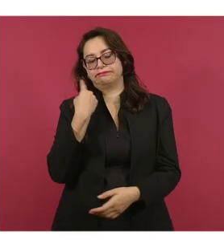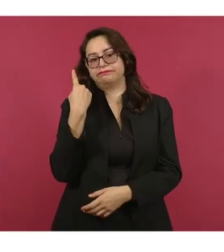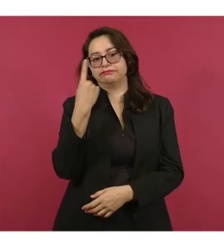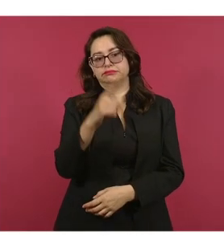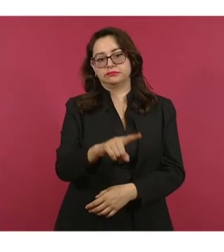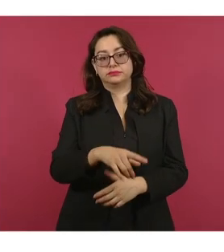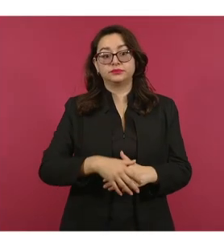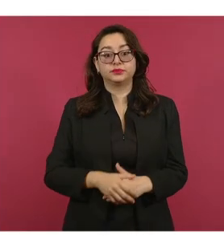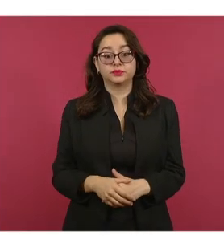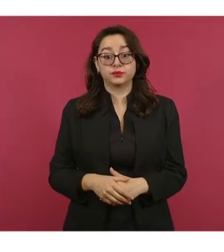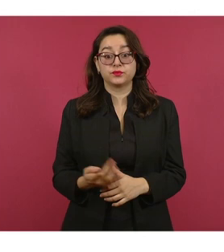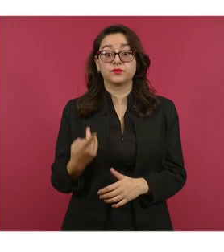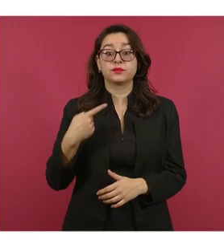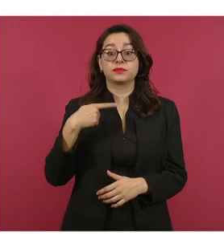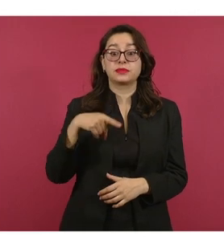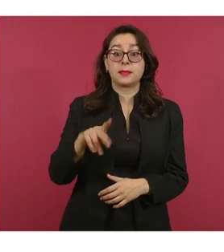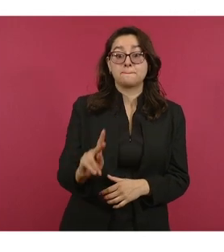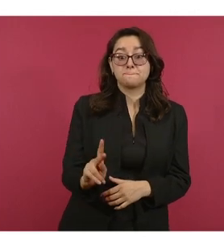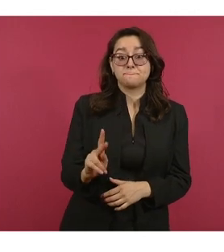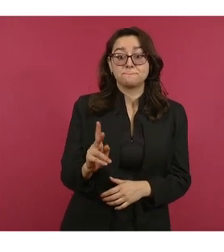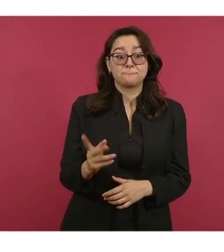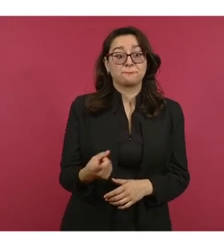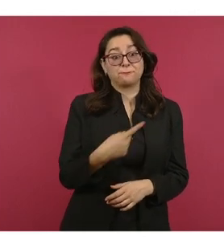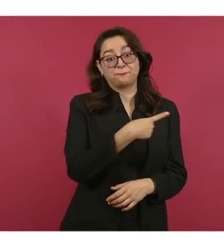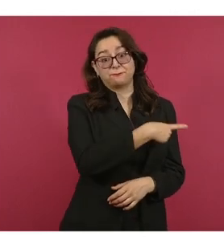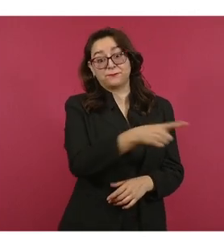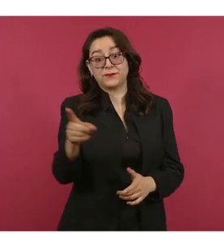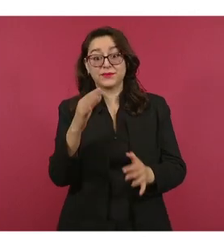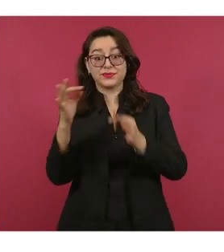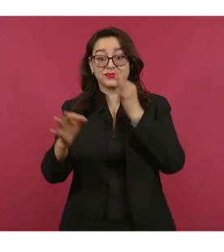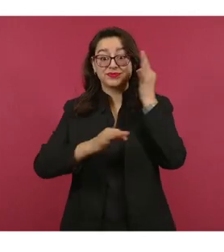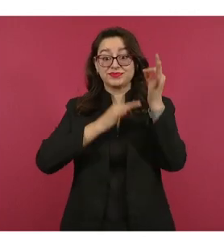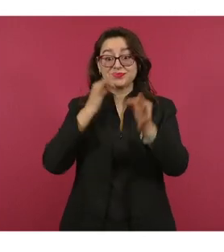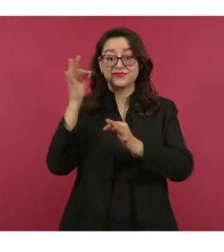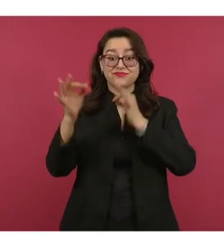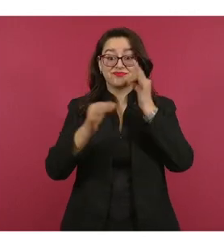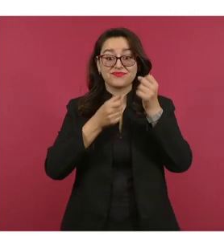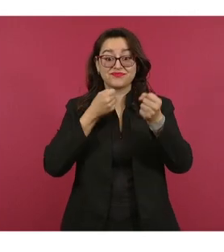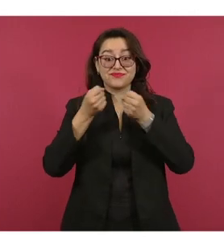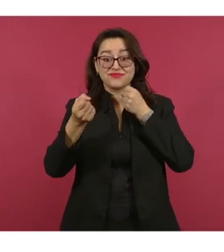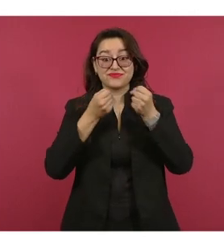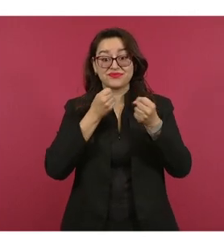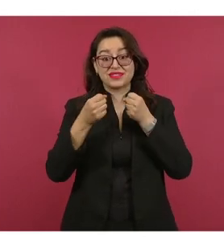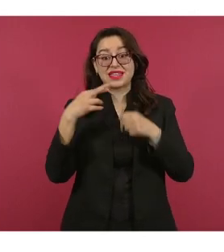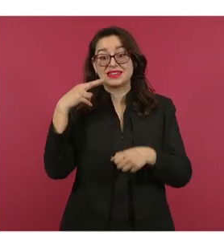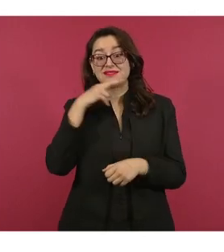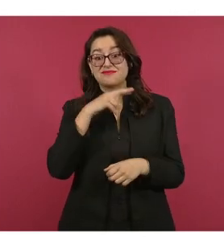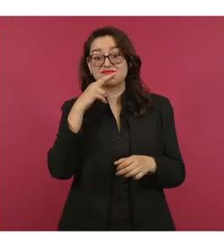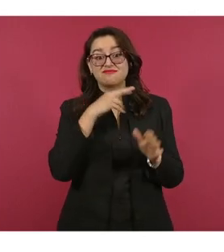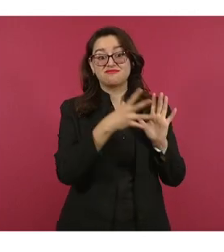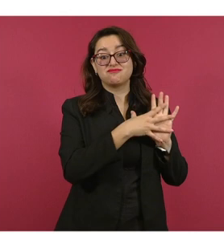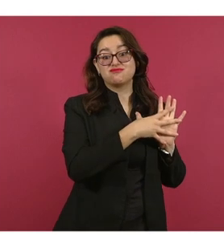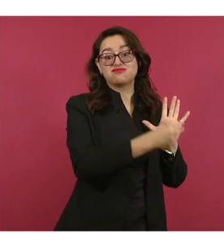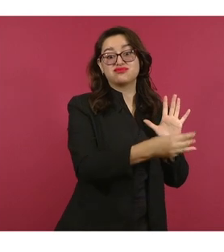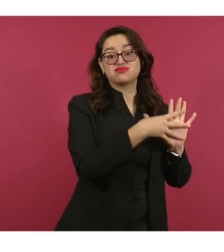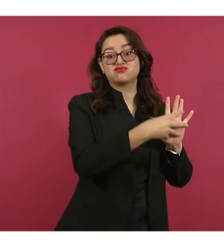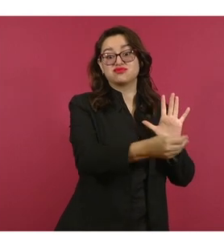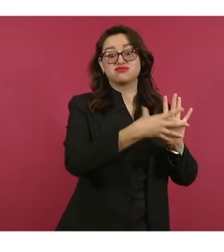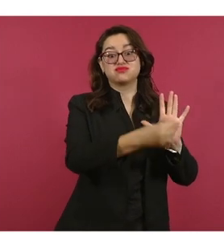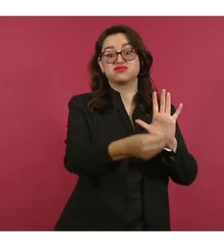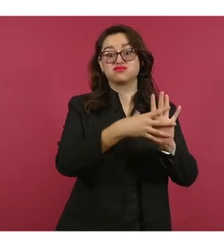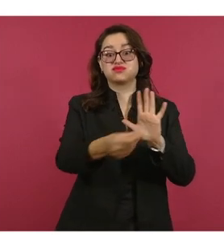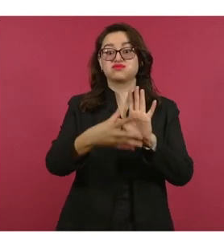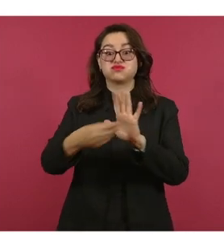nado sincronizado, que ya es deporte nacional, se unieron TV Azteca y ADN 40,